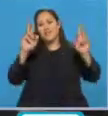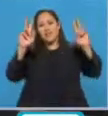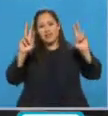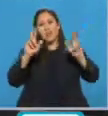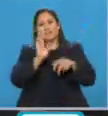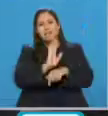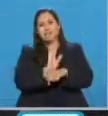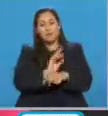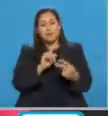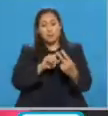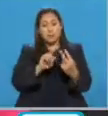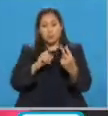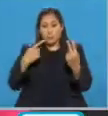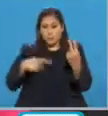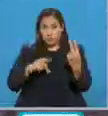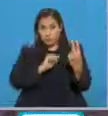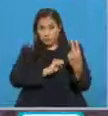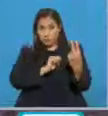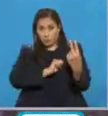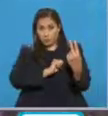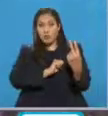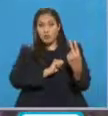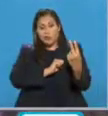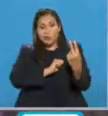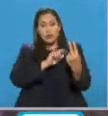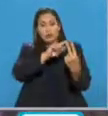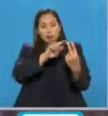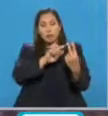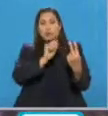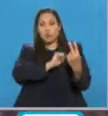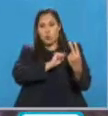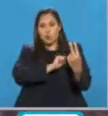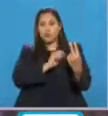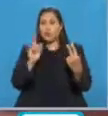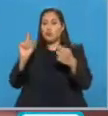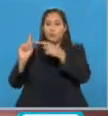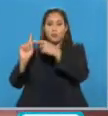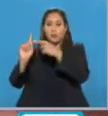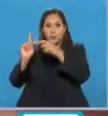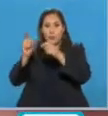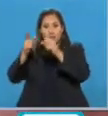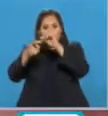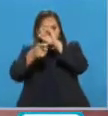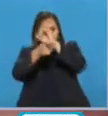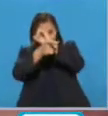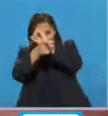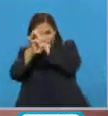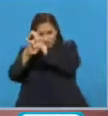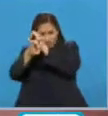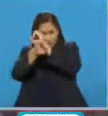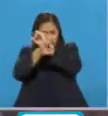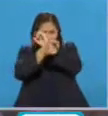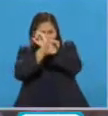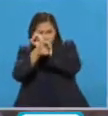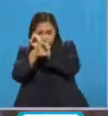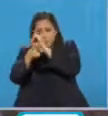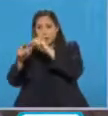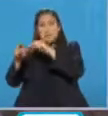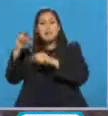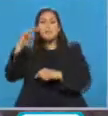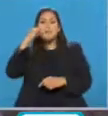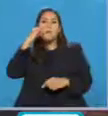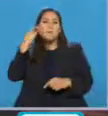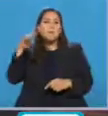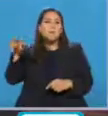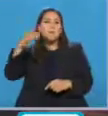son 2 personajes? Son los 2 soldados que vemos. 2, pero el otro no lo vemos. Al otro no lo vemos. O sea, son 3 personajes, Eso 2 es a todo. cuadro. Eso es todo